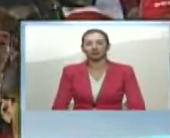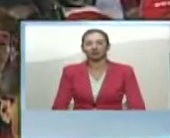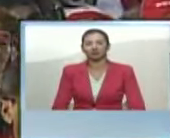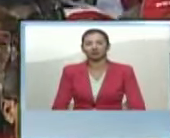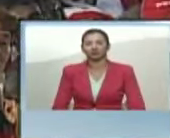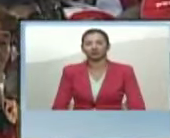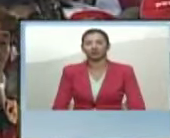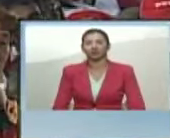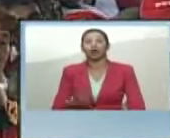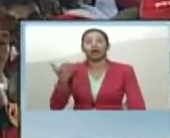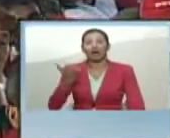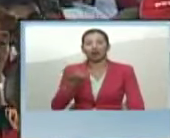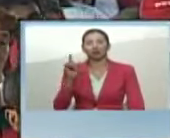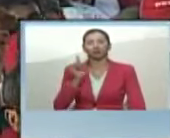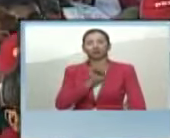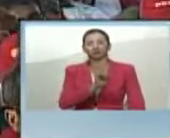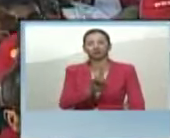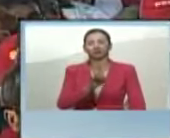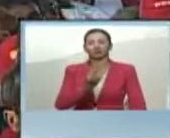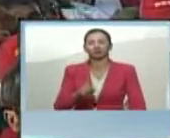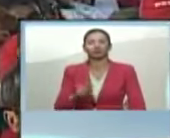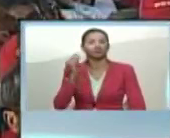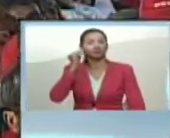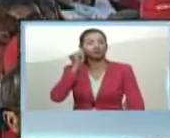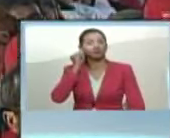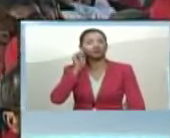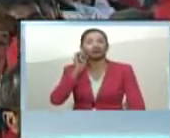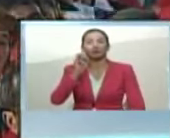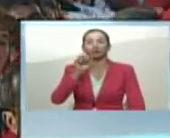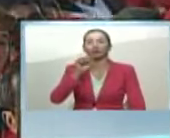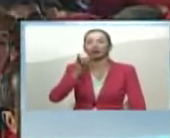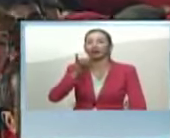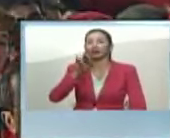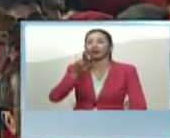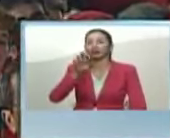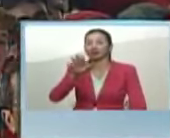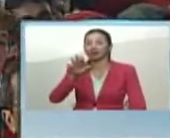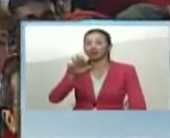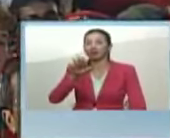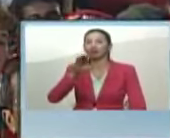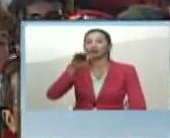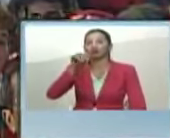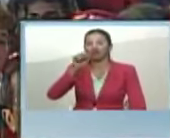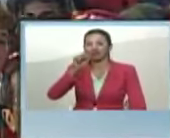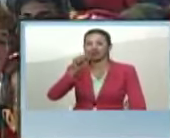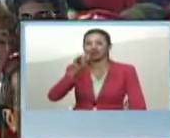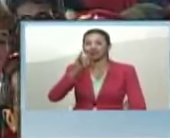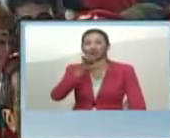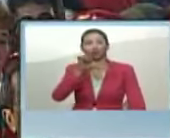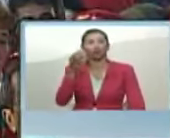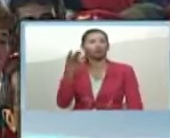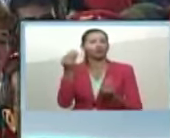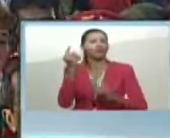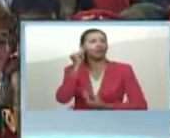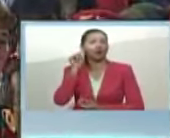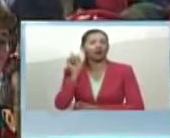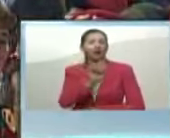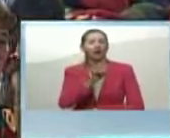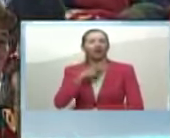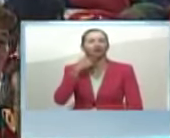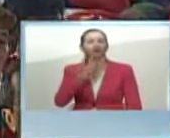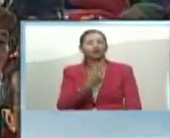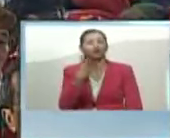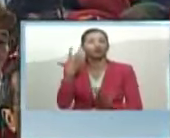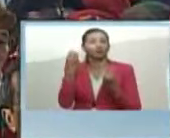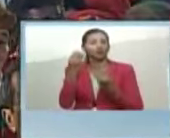Ahora le vamos a dar la palabra a Mayre Castillo. Las mujeres están mandando, ¿vale? Las mujeres